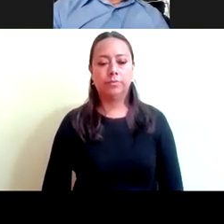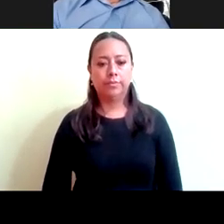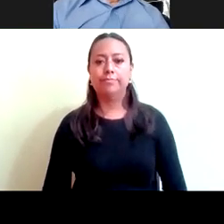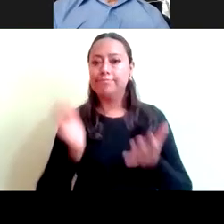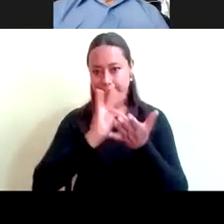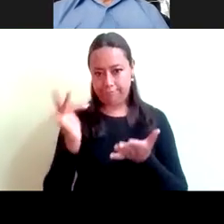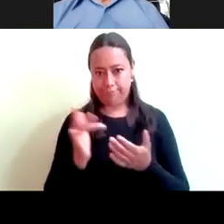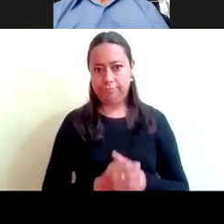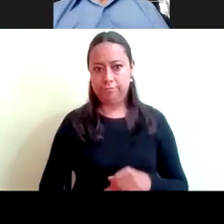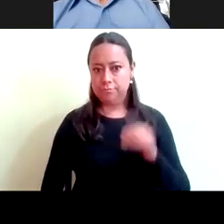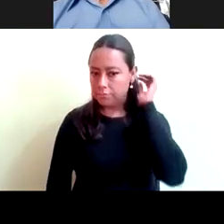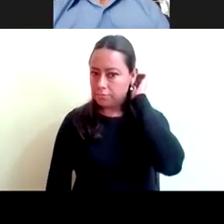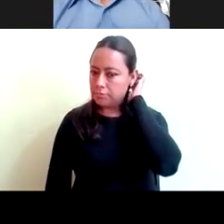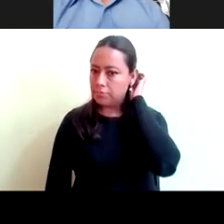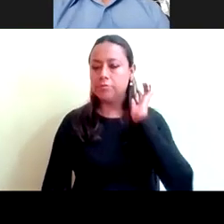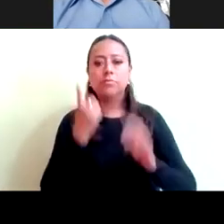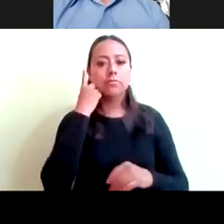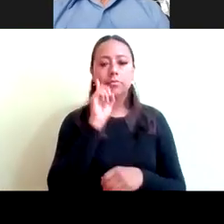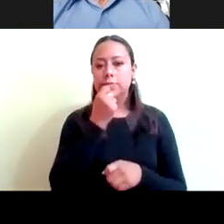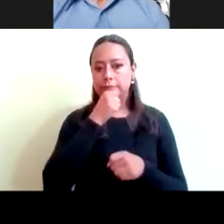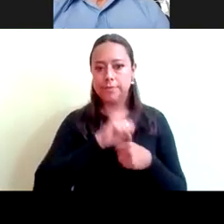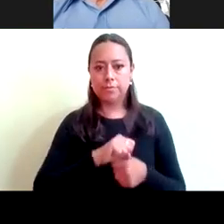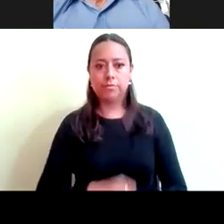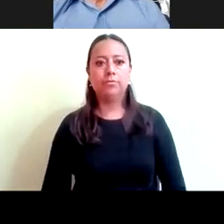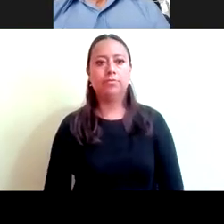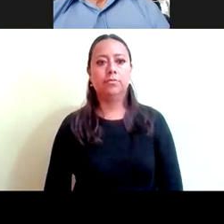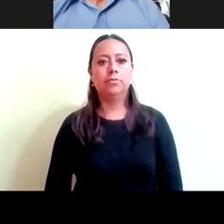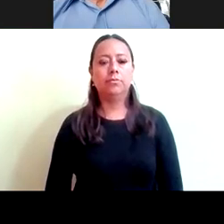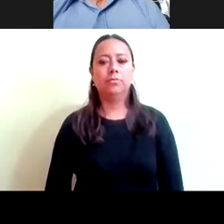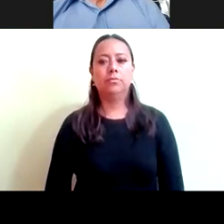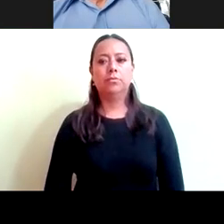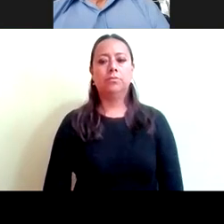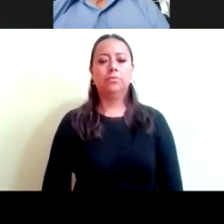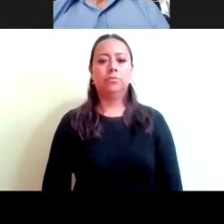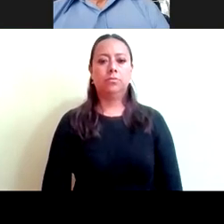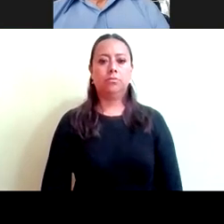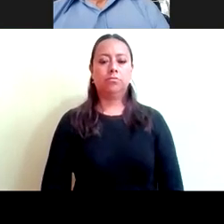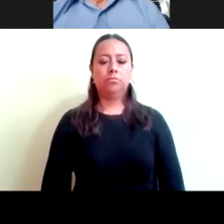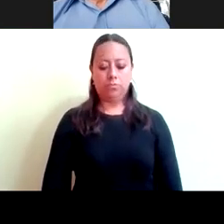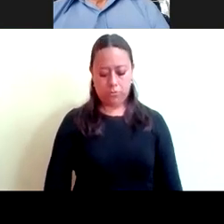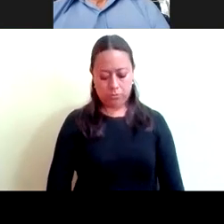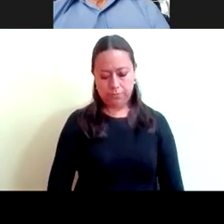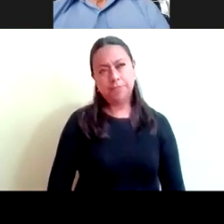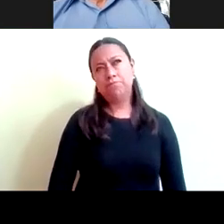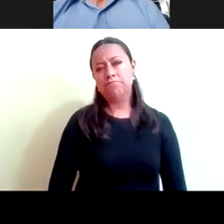Gracias, diputada secretaria. Me parece que ha sido muy ilustrativa la